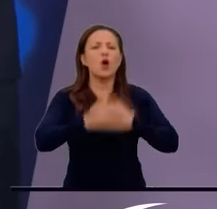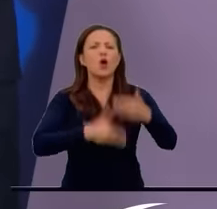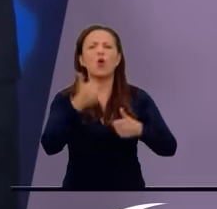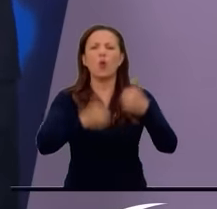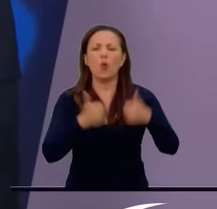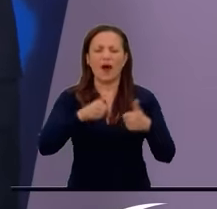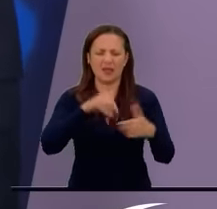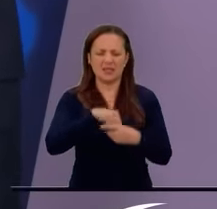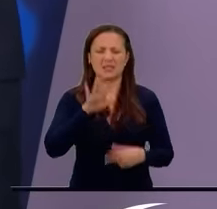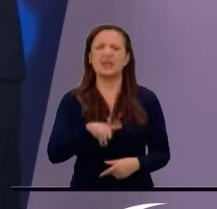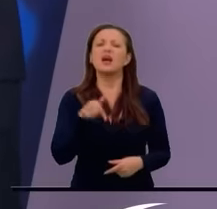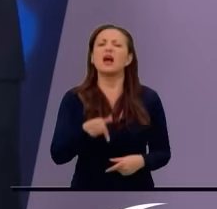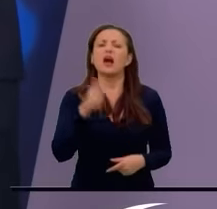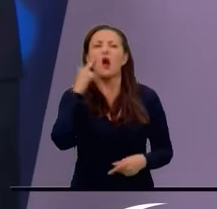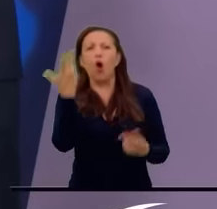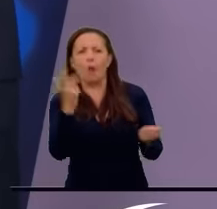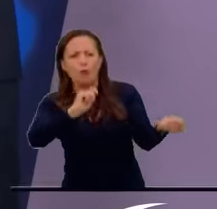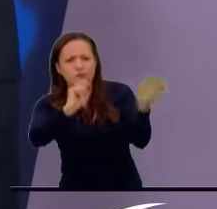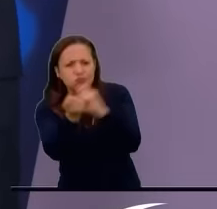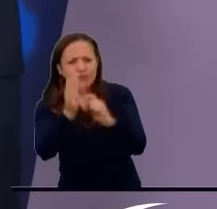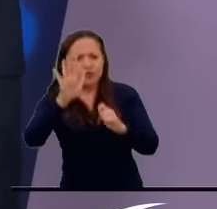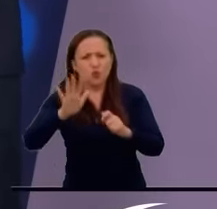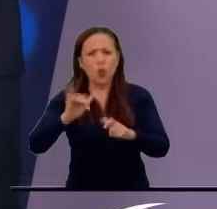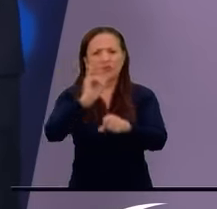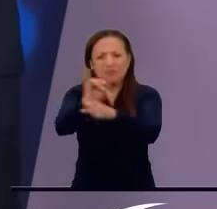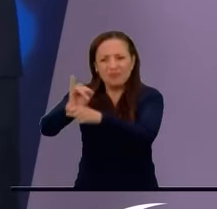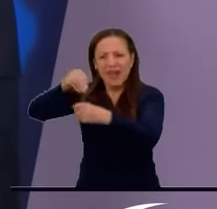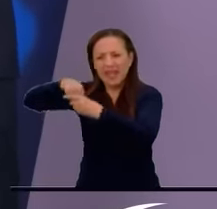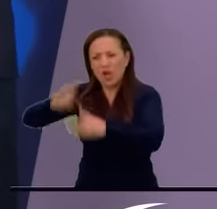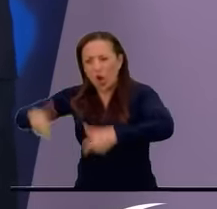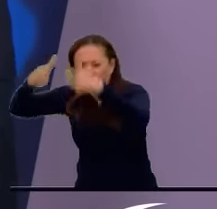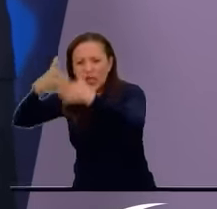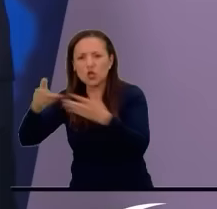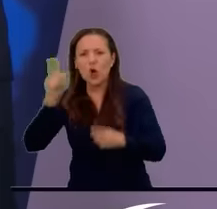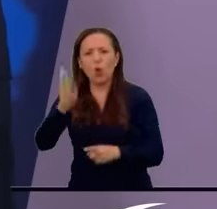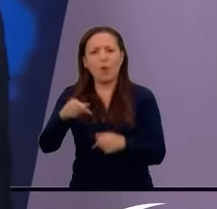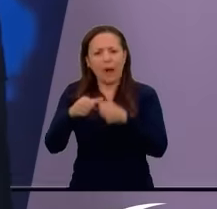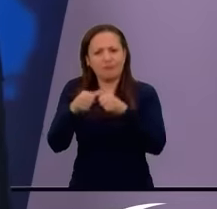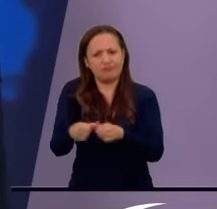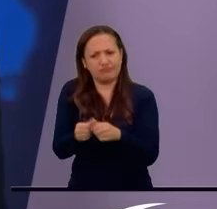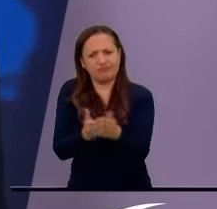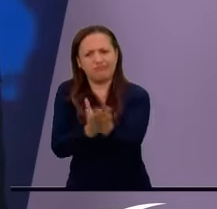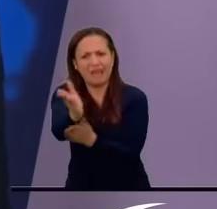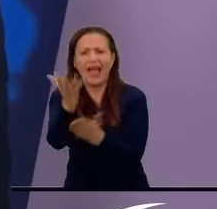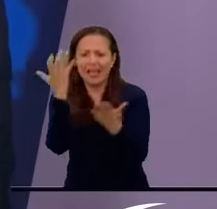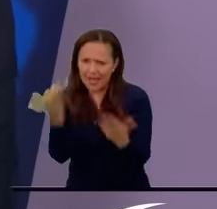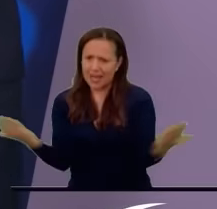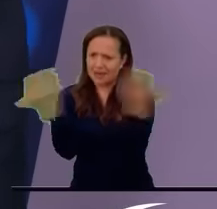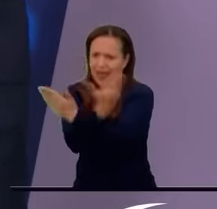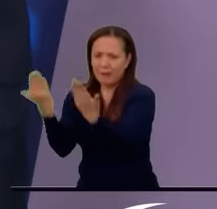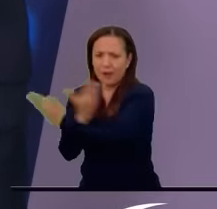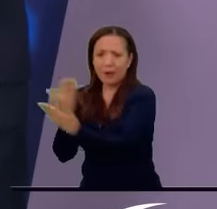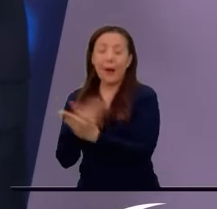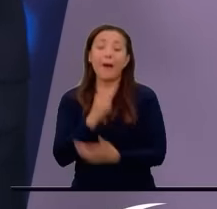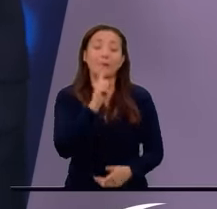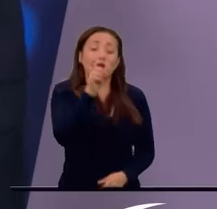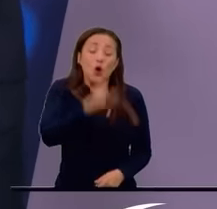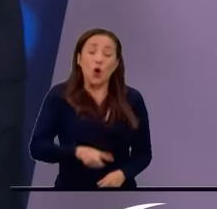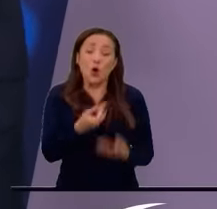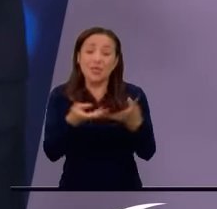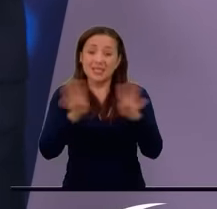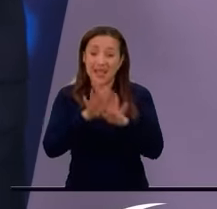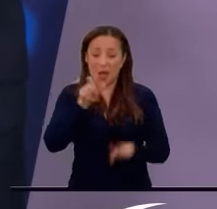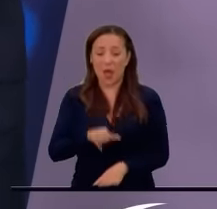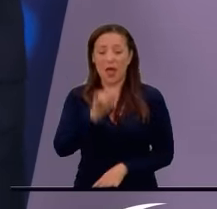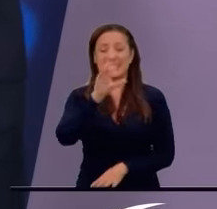de una transformación en las instituciones, según ellos, ancladas en el poder. Sin embargo, el senador Iván Cepeda pide que se avance en el diálogo